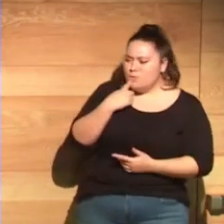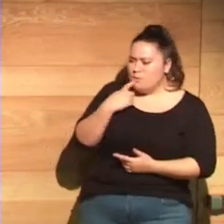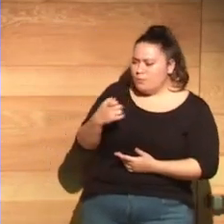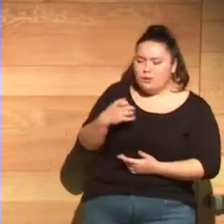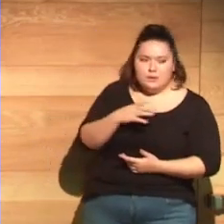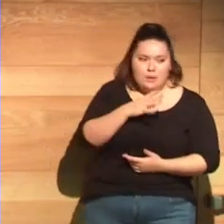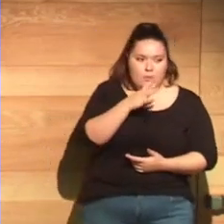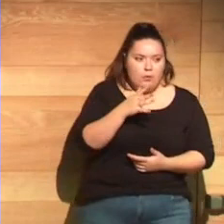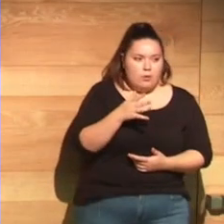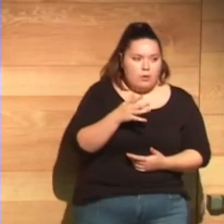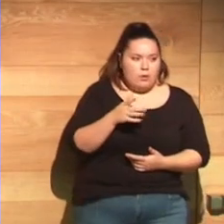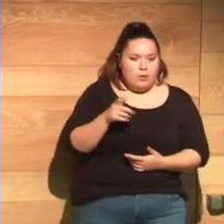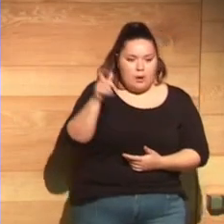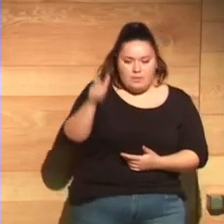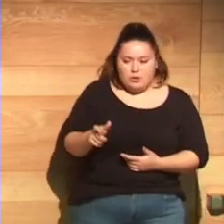mucho trabajo